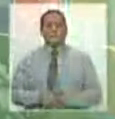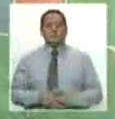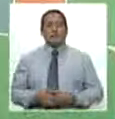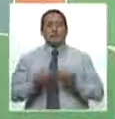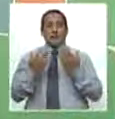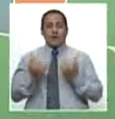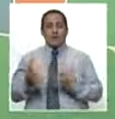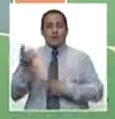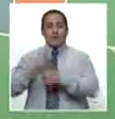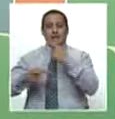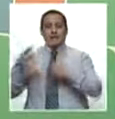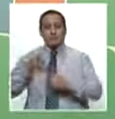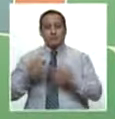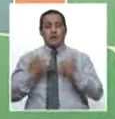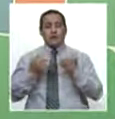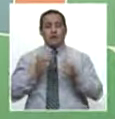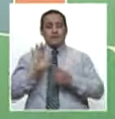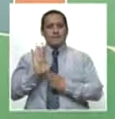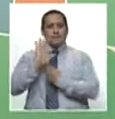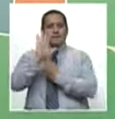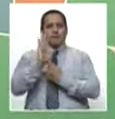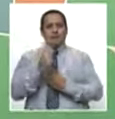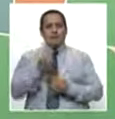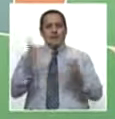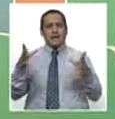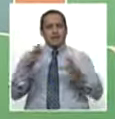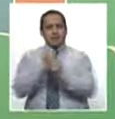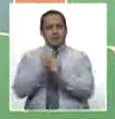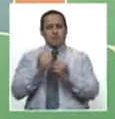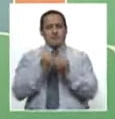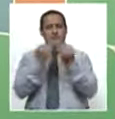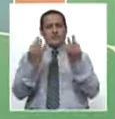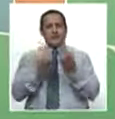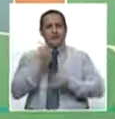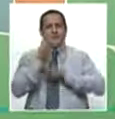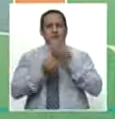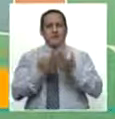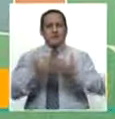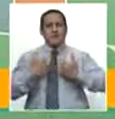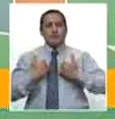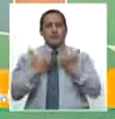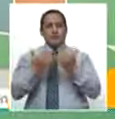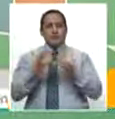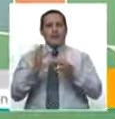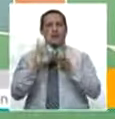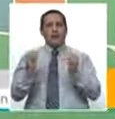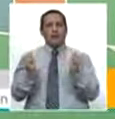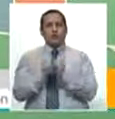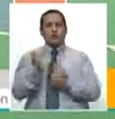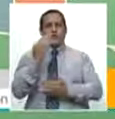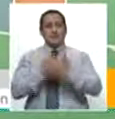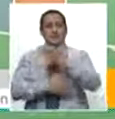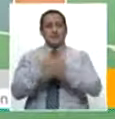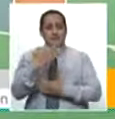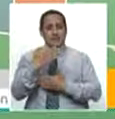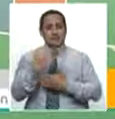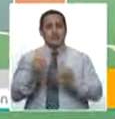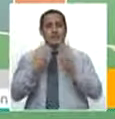Y ya estamos de regreso. Y ahora presentaremos el resumen de notas que tenemos relacionadas al tema de